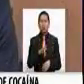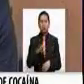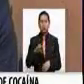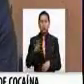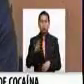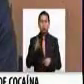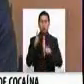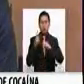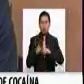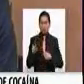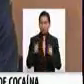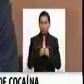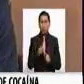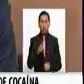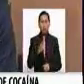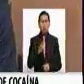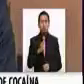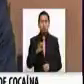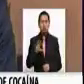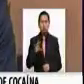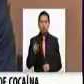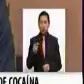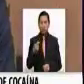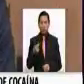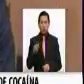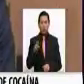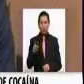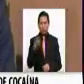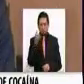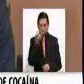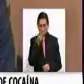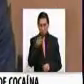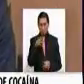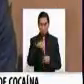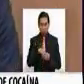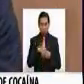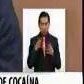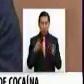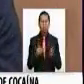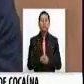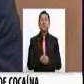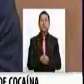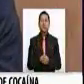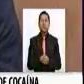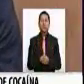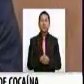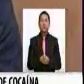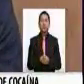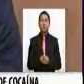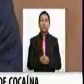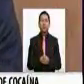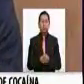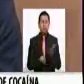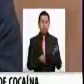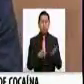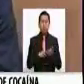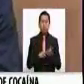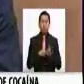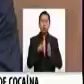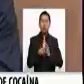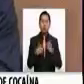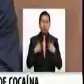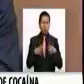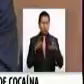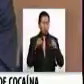kilogramos con 750 gramos de clorhidrato de cocaína se ha procedido lógicamente al